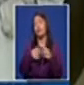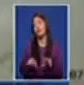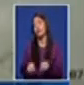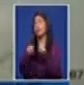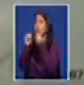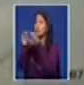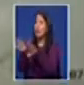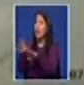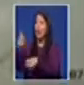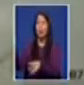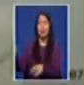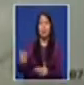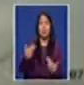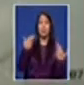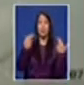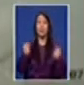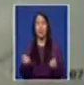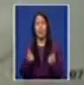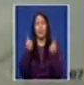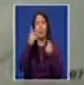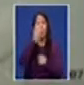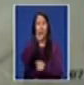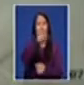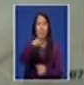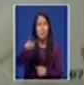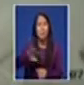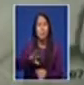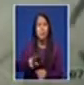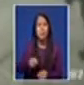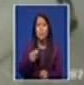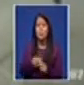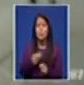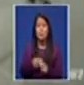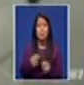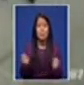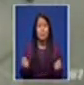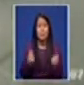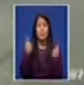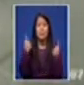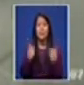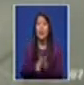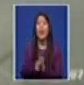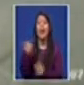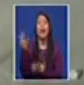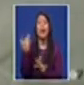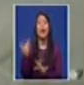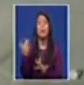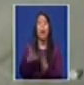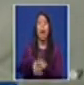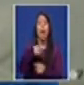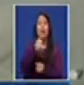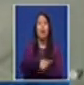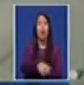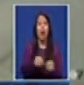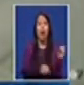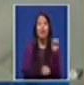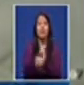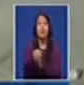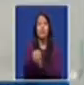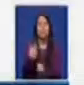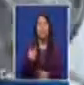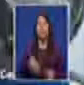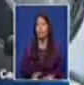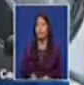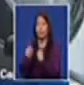transporte fueron sorprendidos por 4 delincuentes fuertemente armados que esperaban afuera de la oficina para cometer el